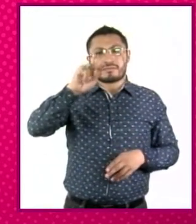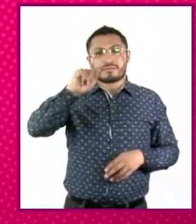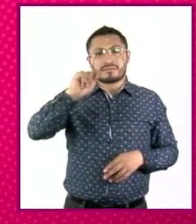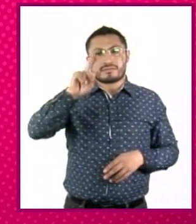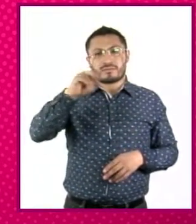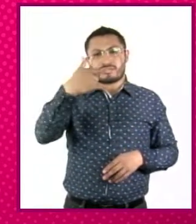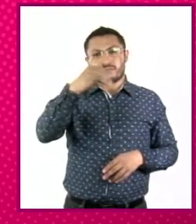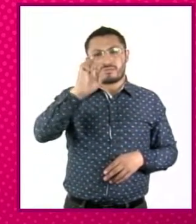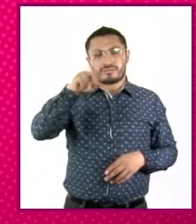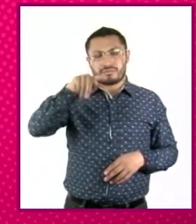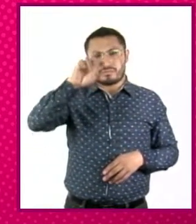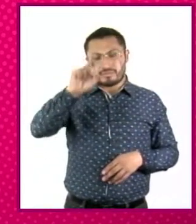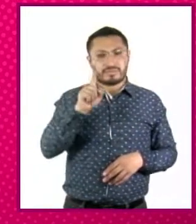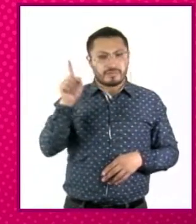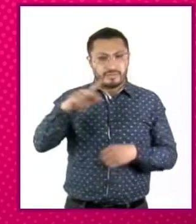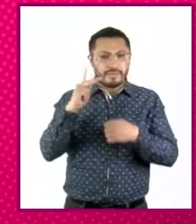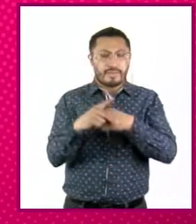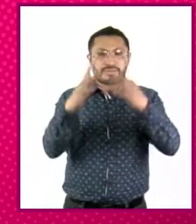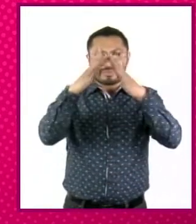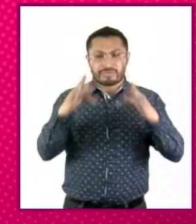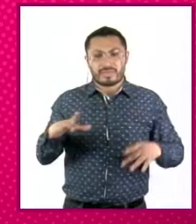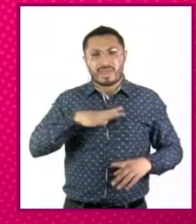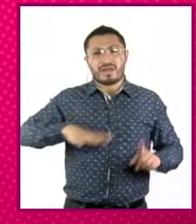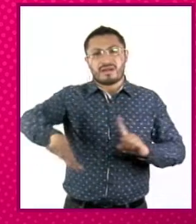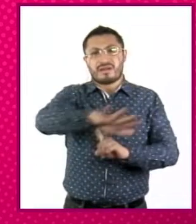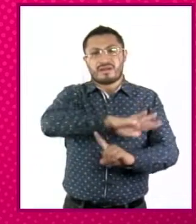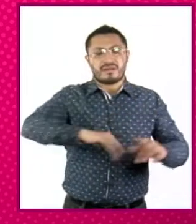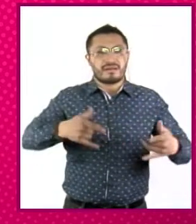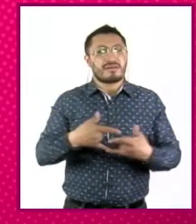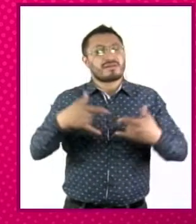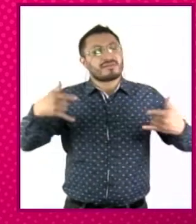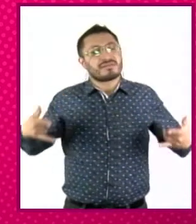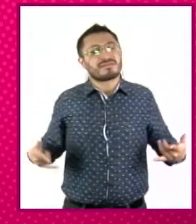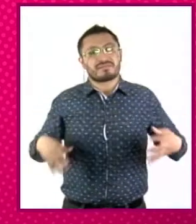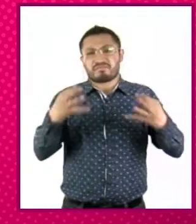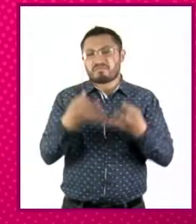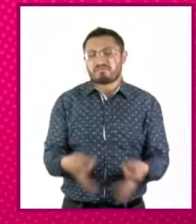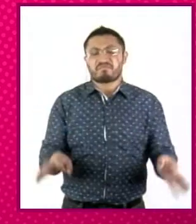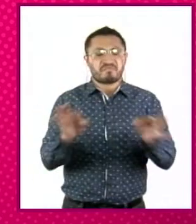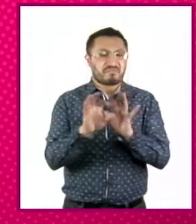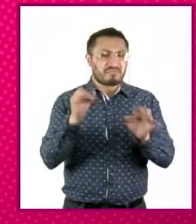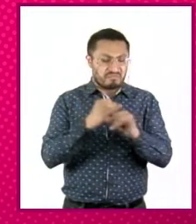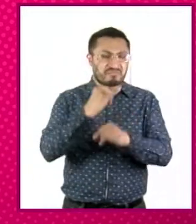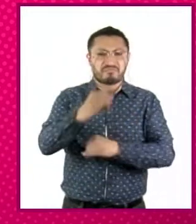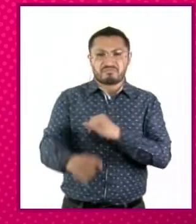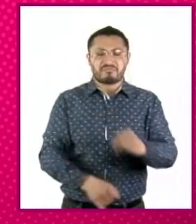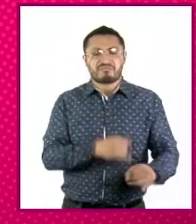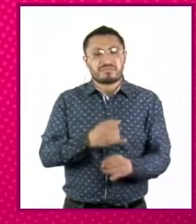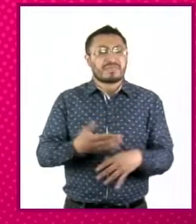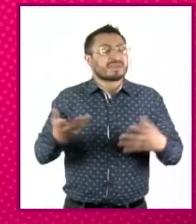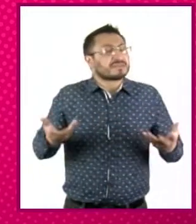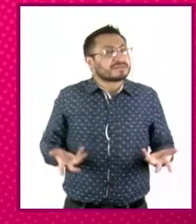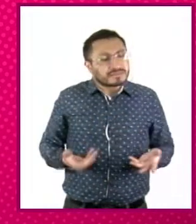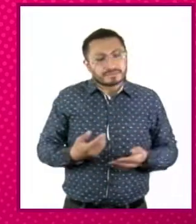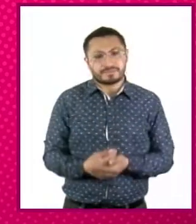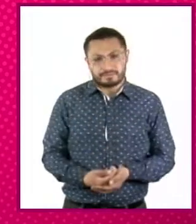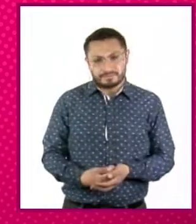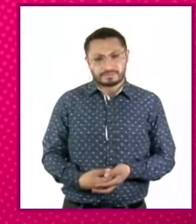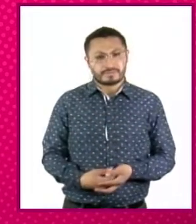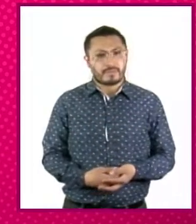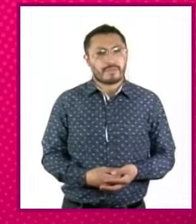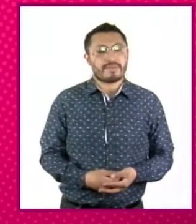contexto histórico de relevancia internacional y estamos hablando de un momento en el